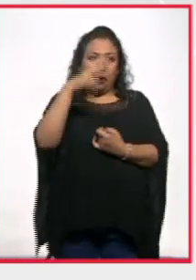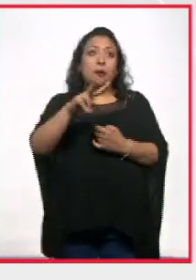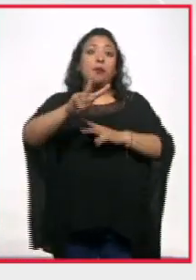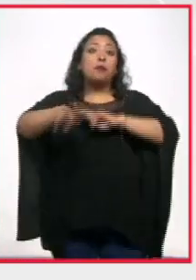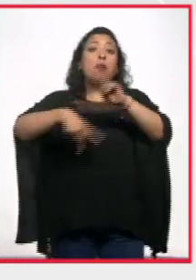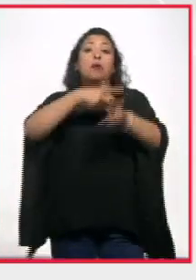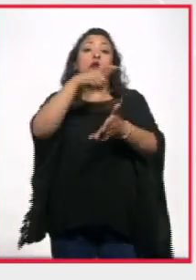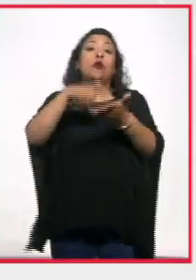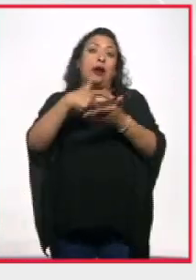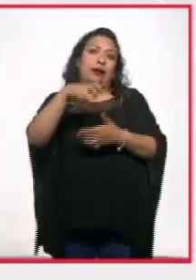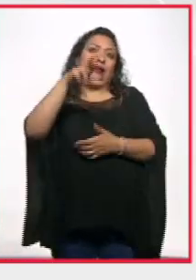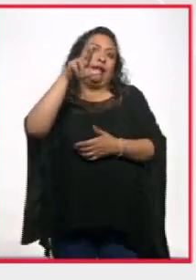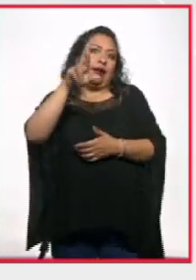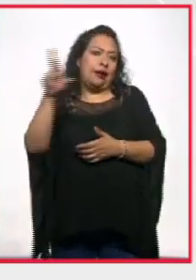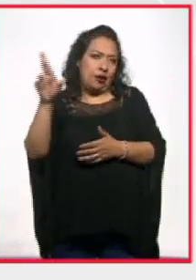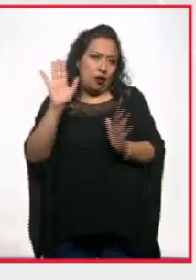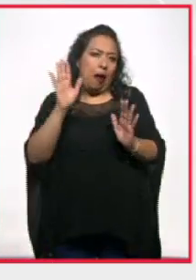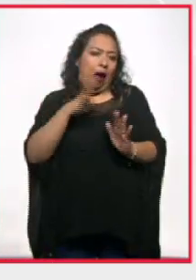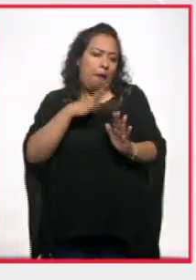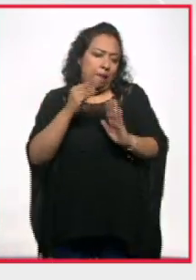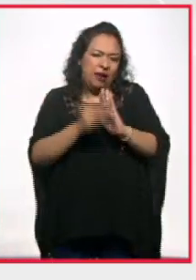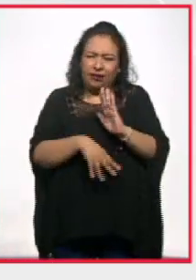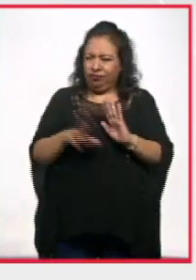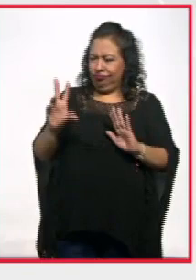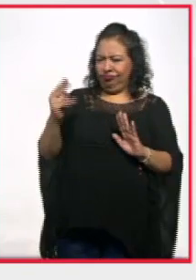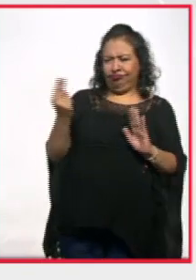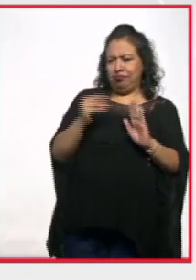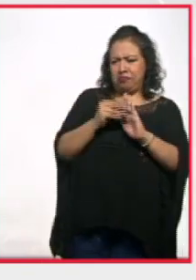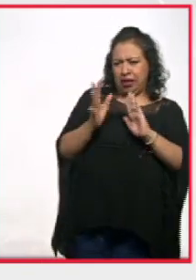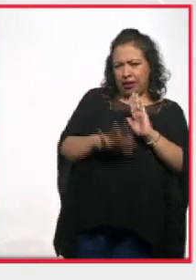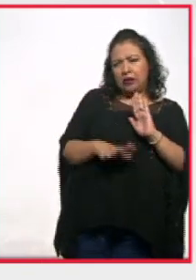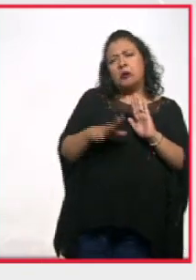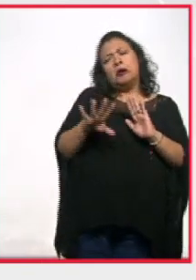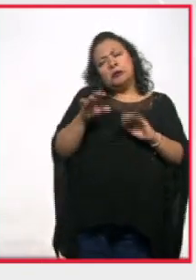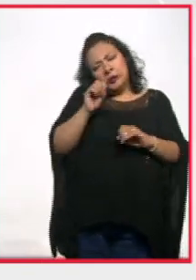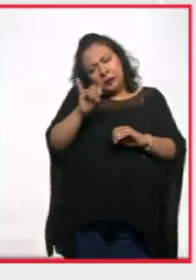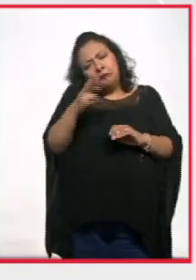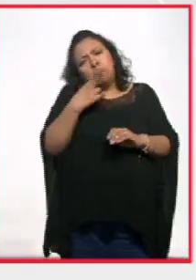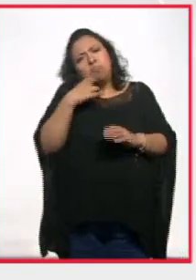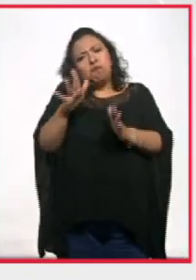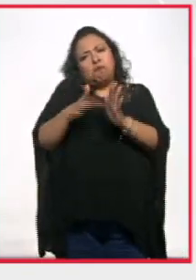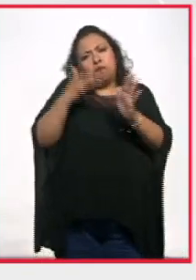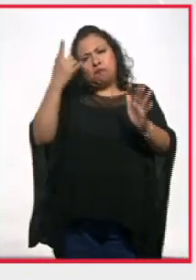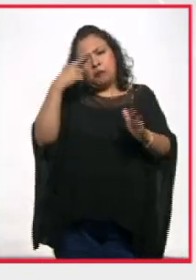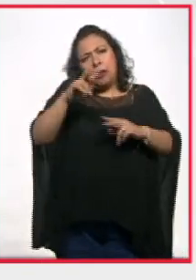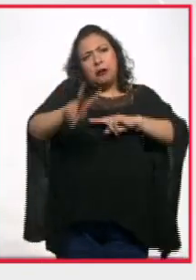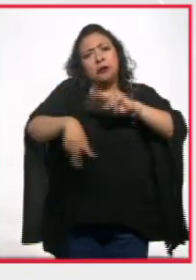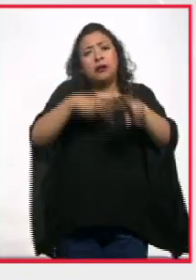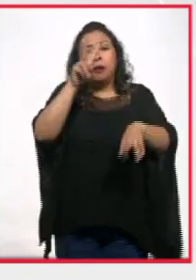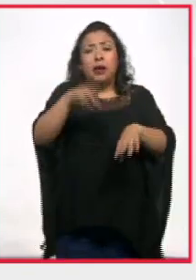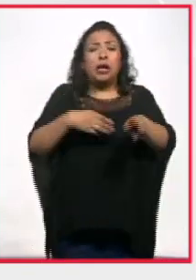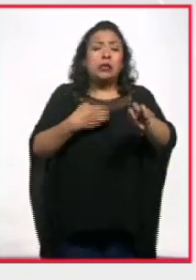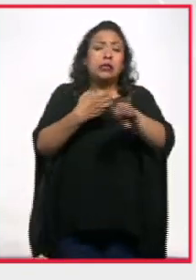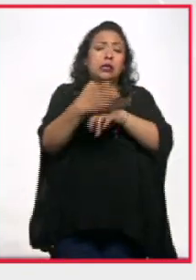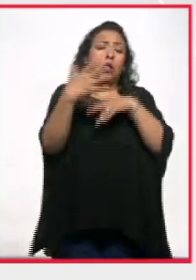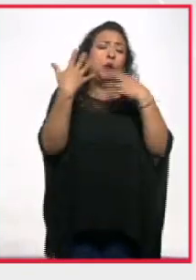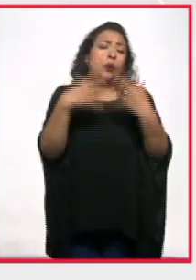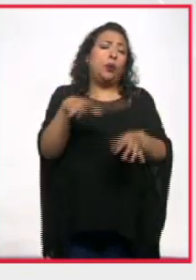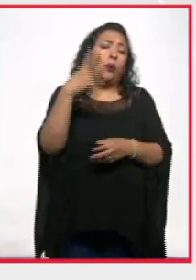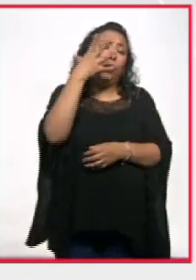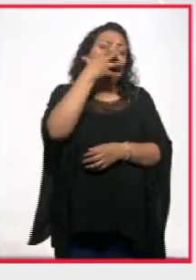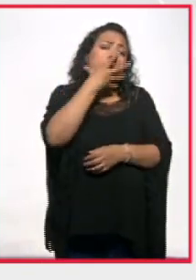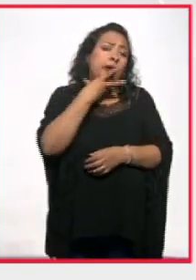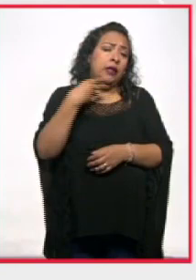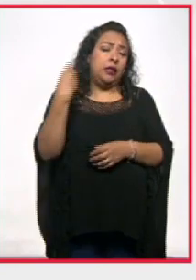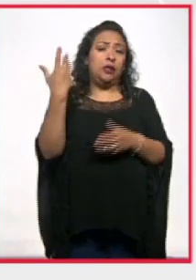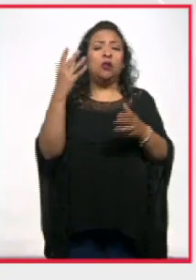a Quintana Roo, ¿por qué no? Como si necesitáramos más, pero bueno, uno más, porque realmente es un estado muy bello, además